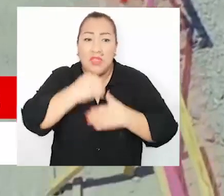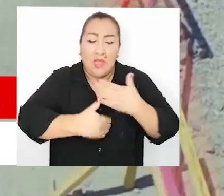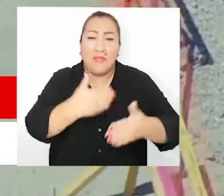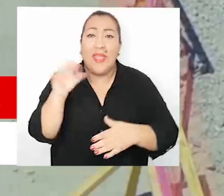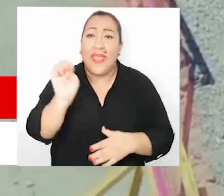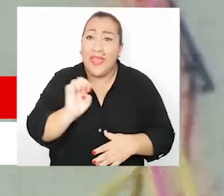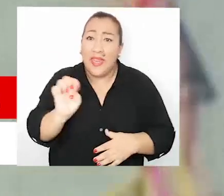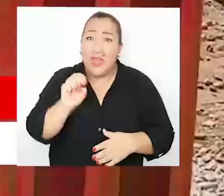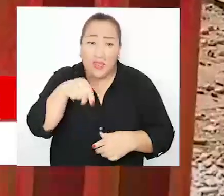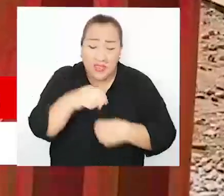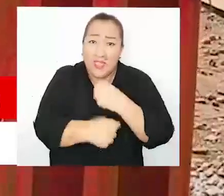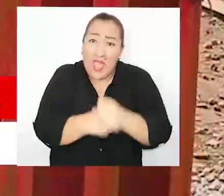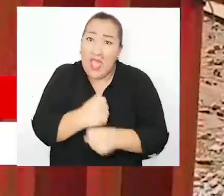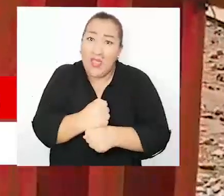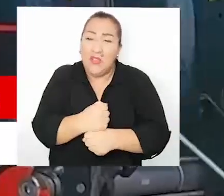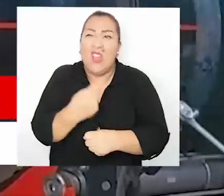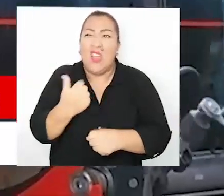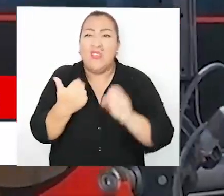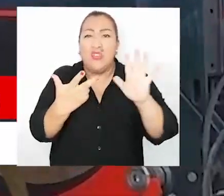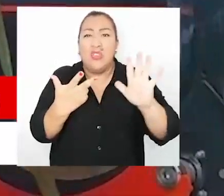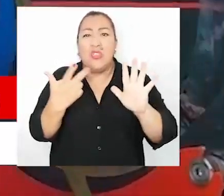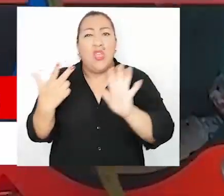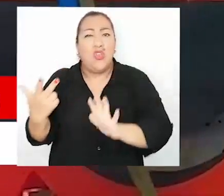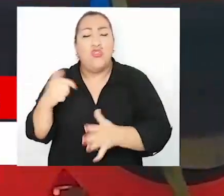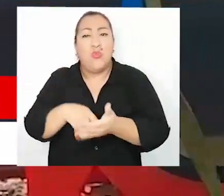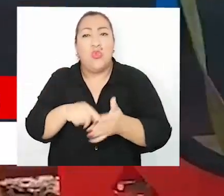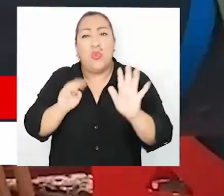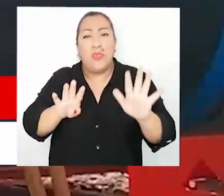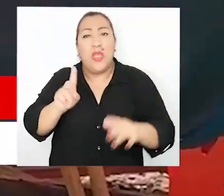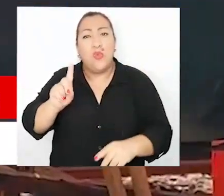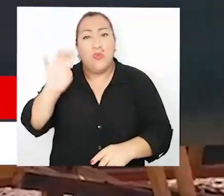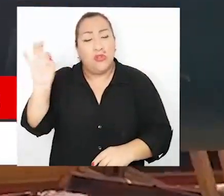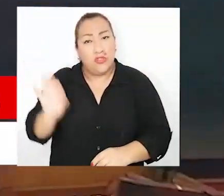debía tener un avance en enero de este año del